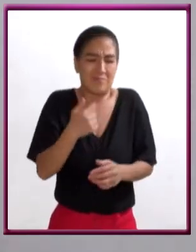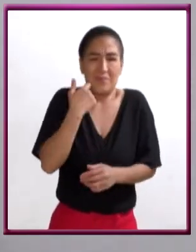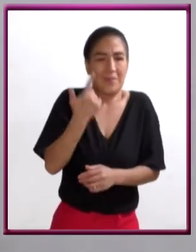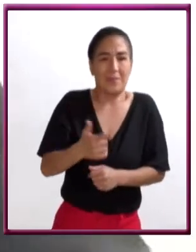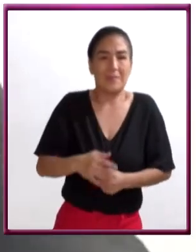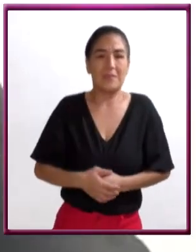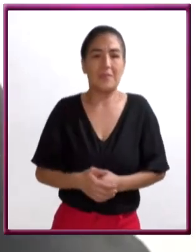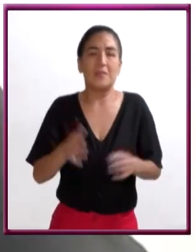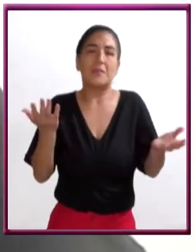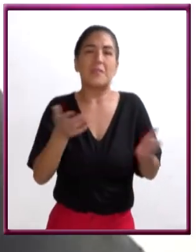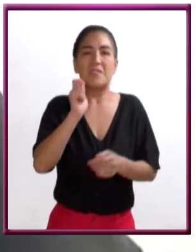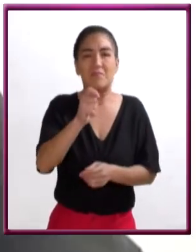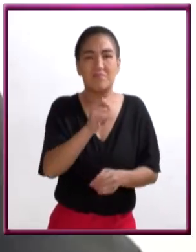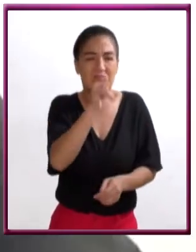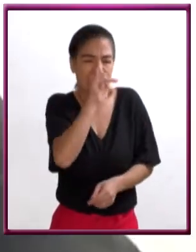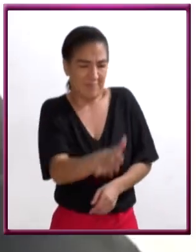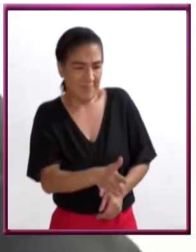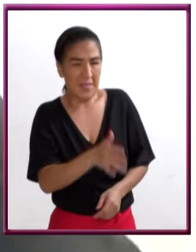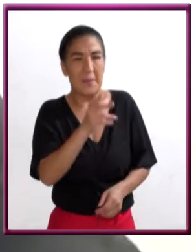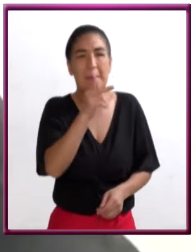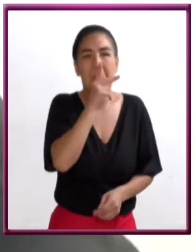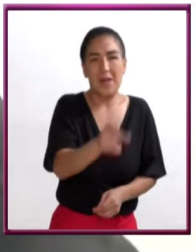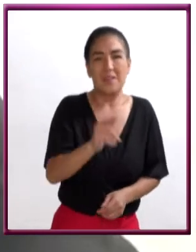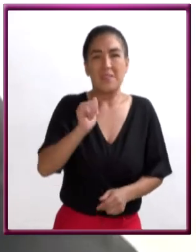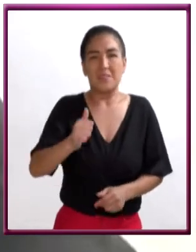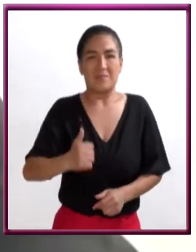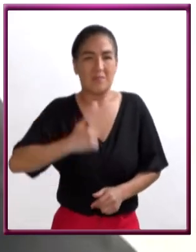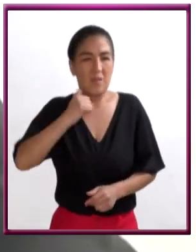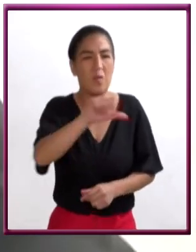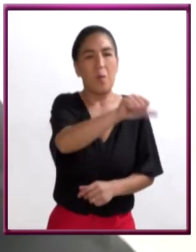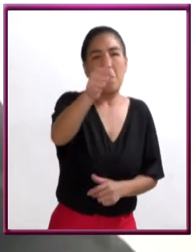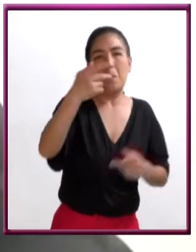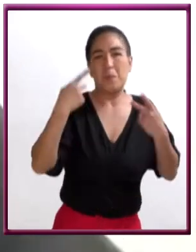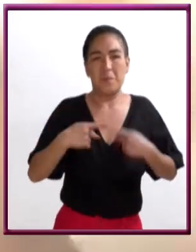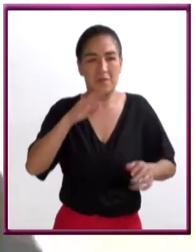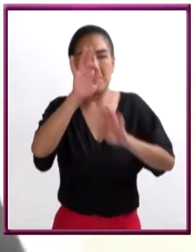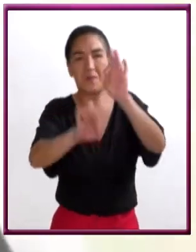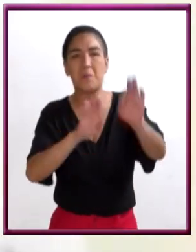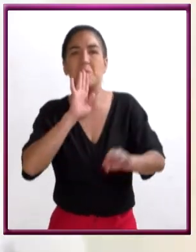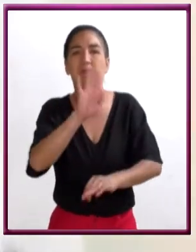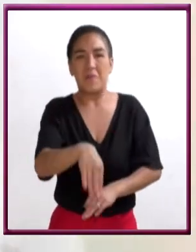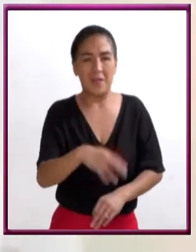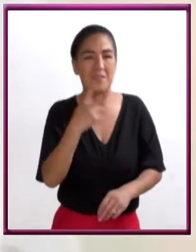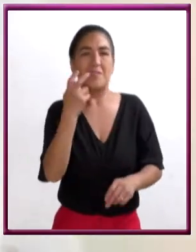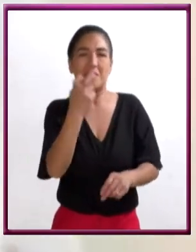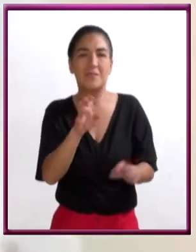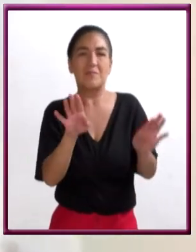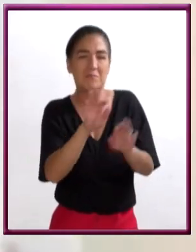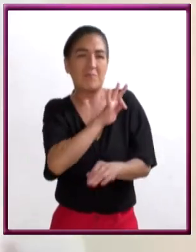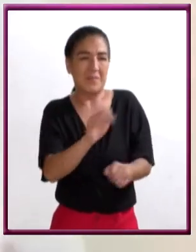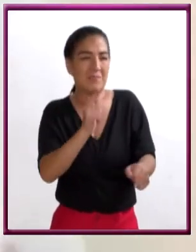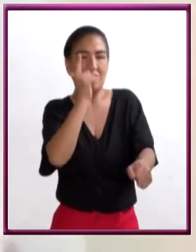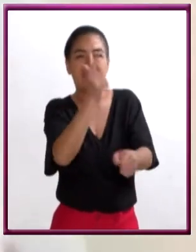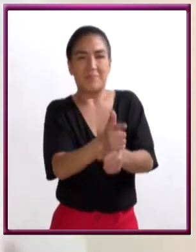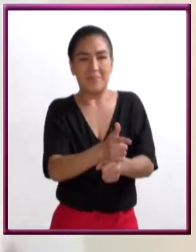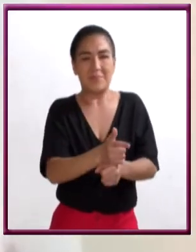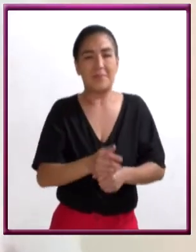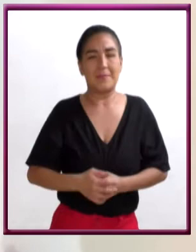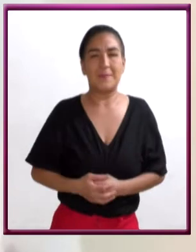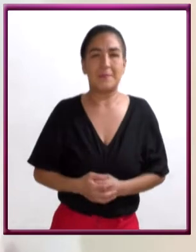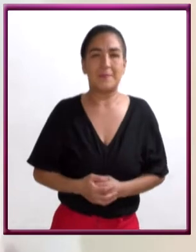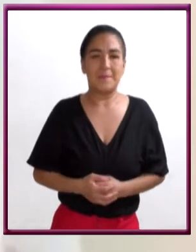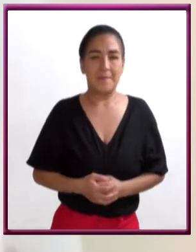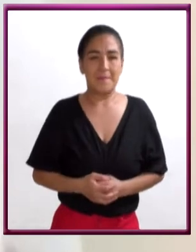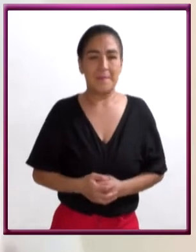hacer. Pues por las agresiones a veces que tiene hacia las demás personas y cómo las trata a las personas que están alrededor